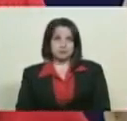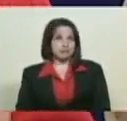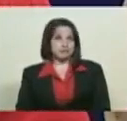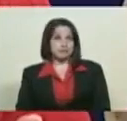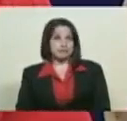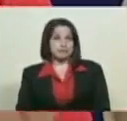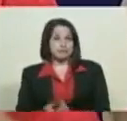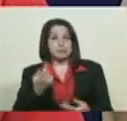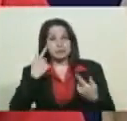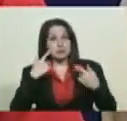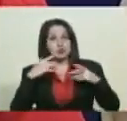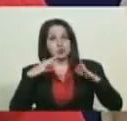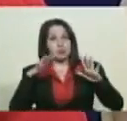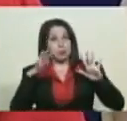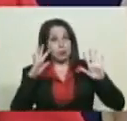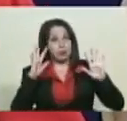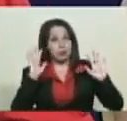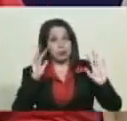supuestamente